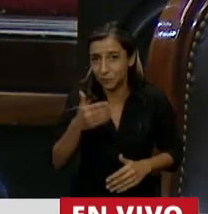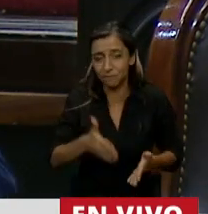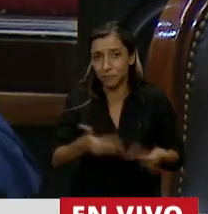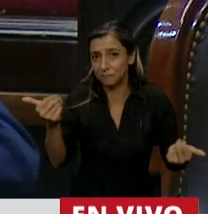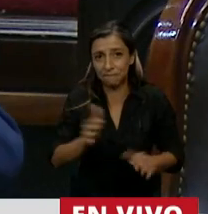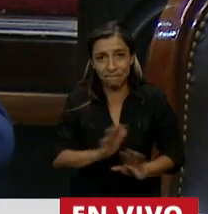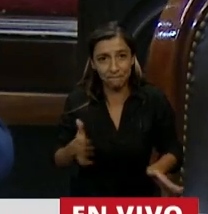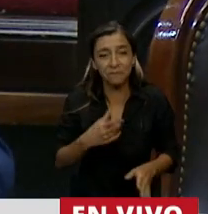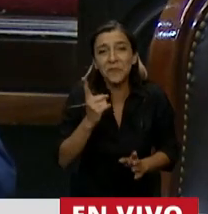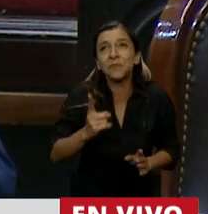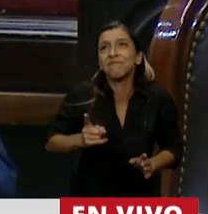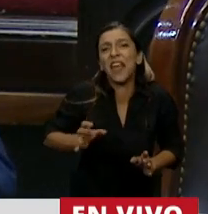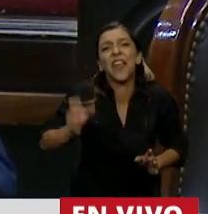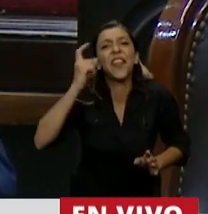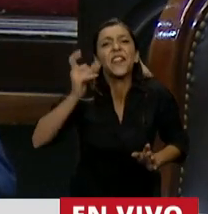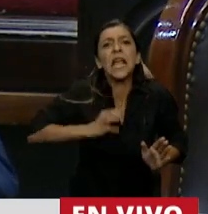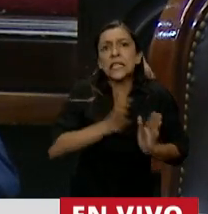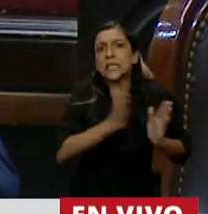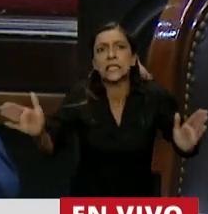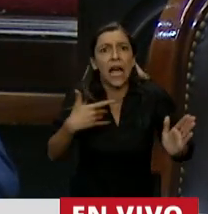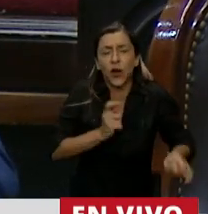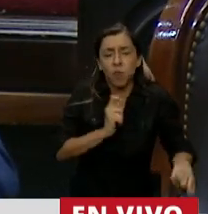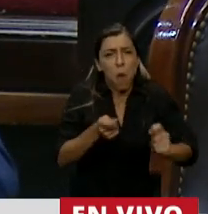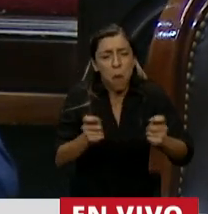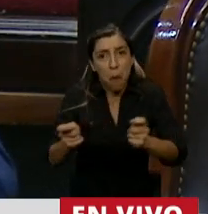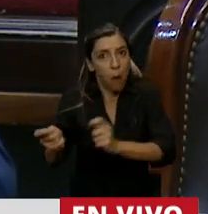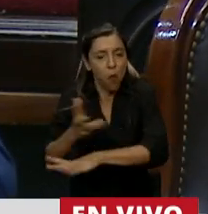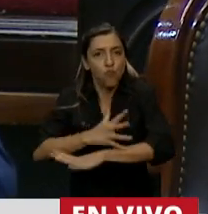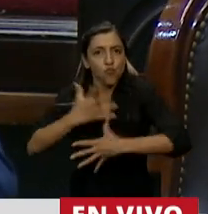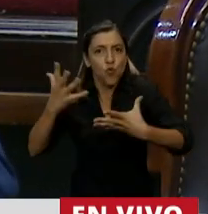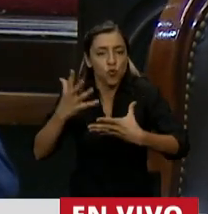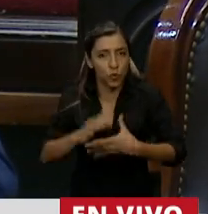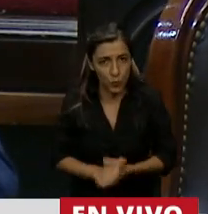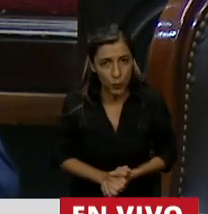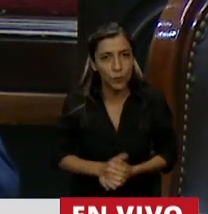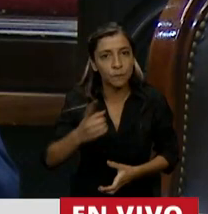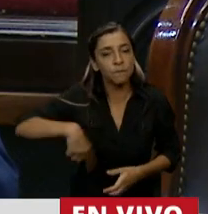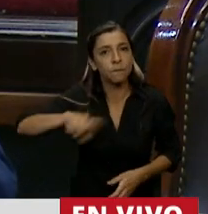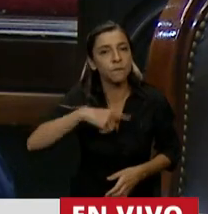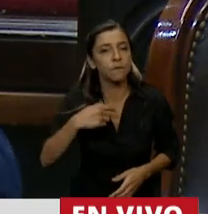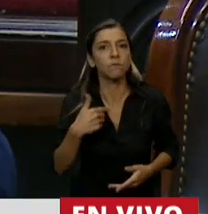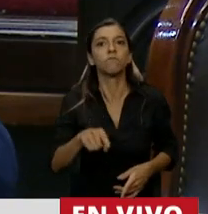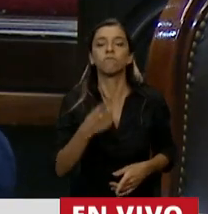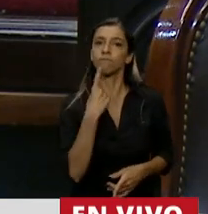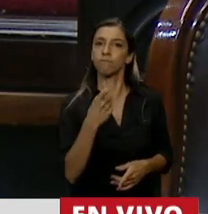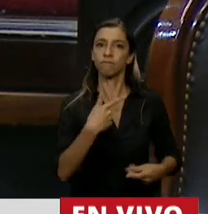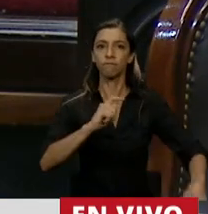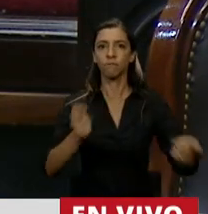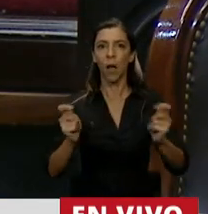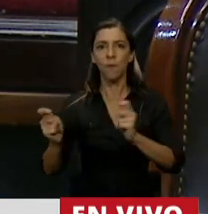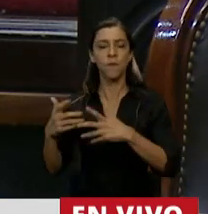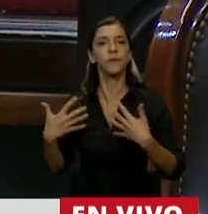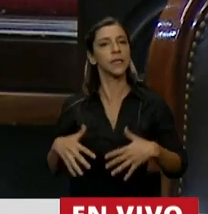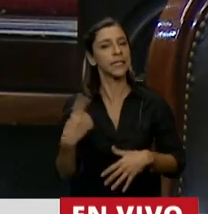Entonces, en esa vorágine de cambios, nos vemos compelidos a dejar aquellas cuestiones